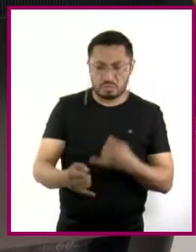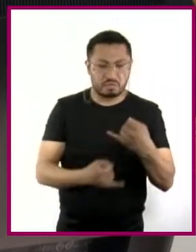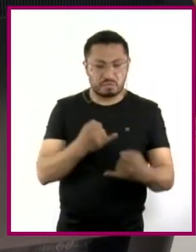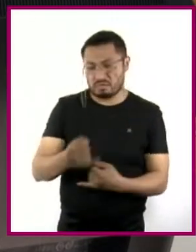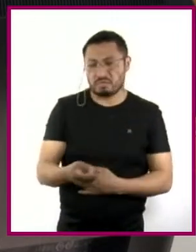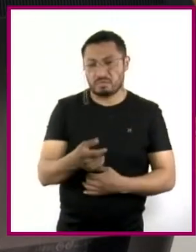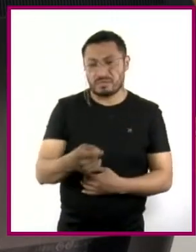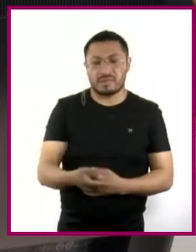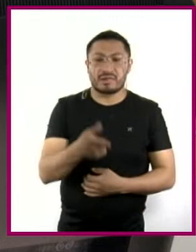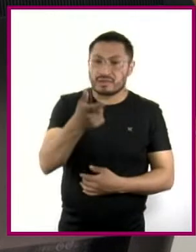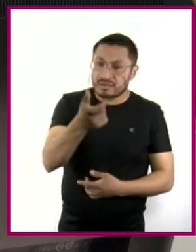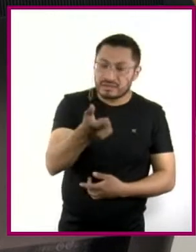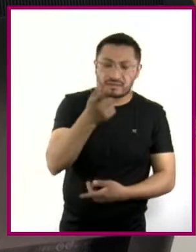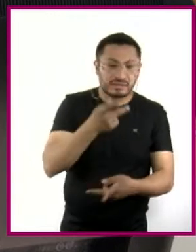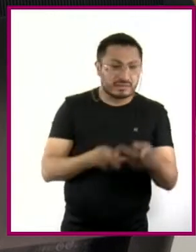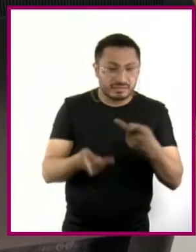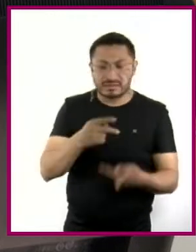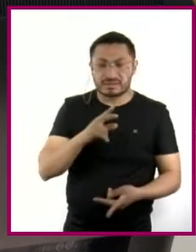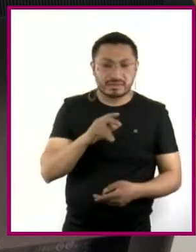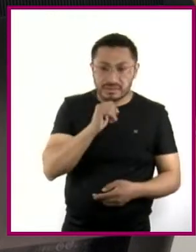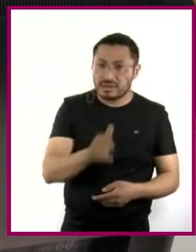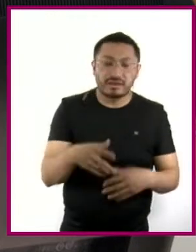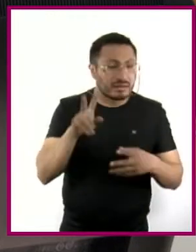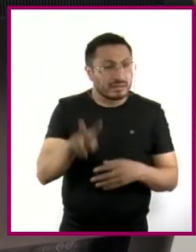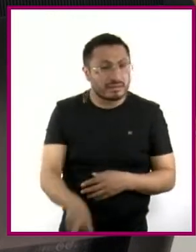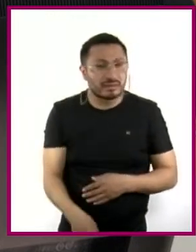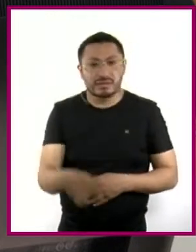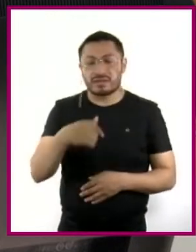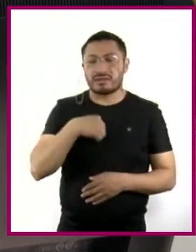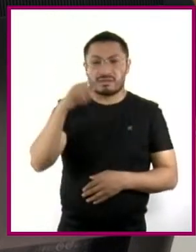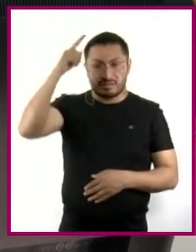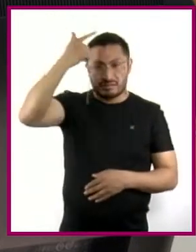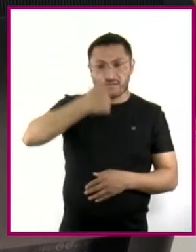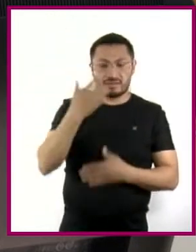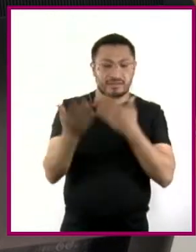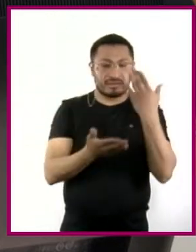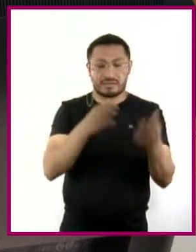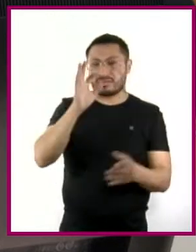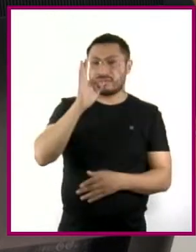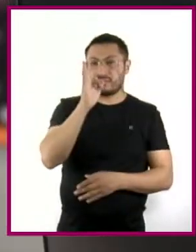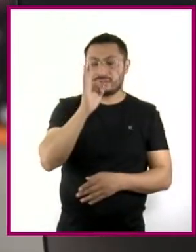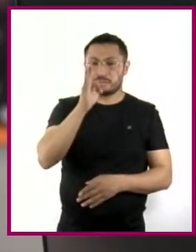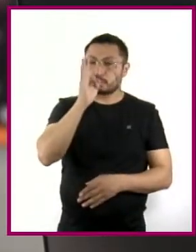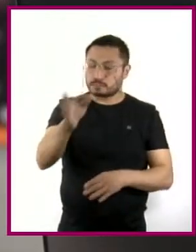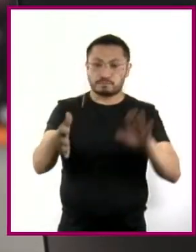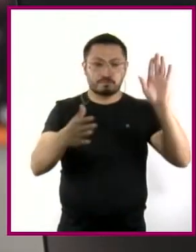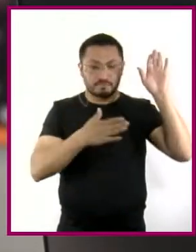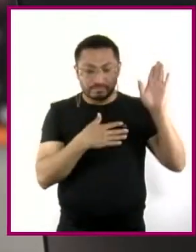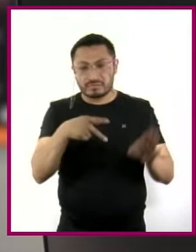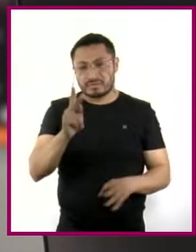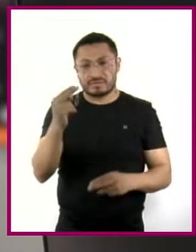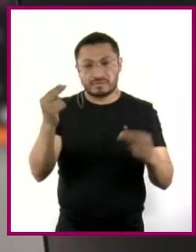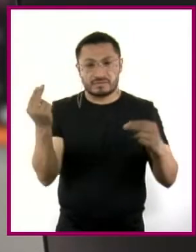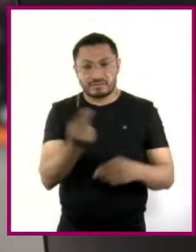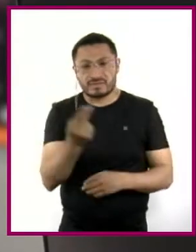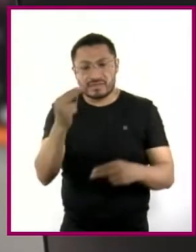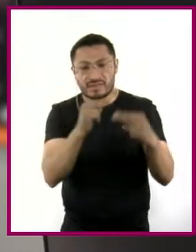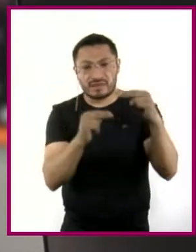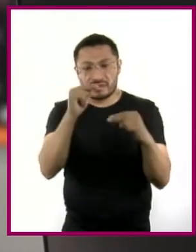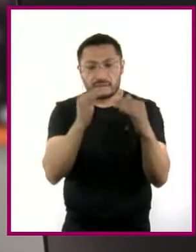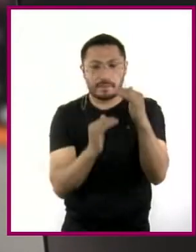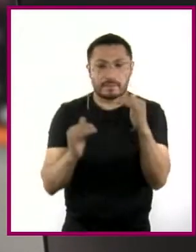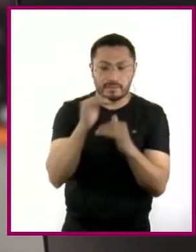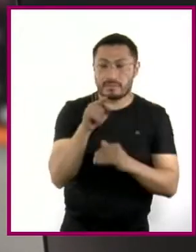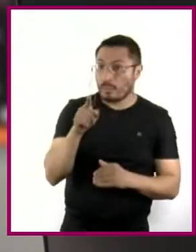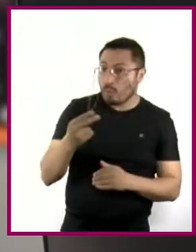¿De veras no traes más? En la noche estudio, te lo prometo. Pero necesito pasar el nivel. ¿Necesitas?